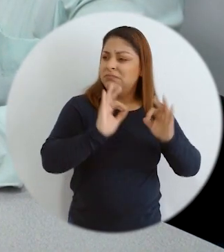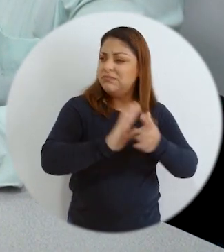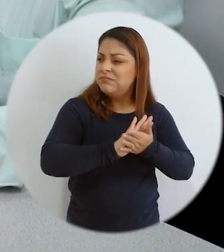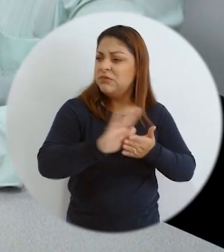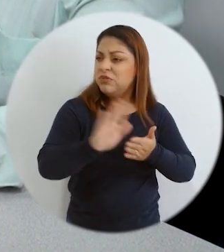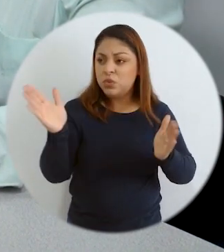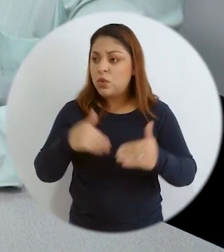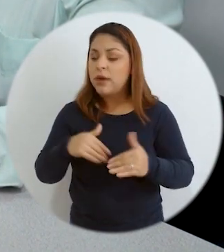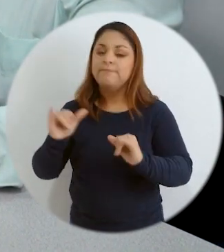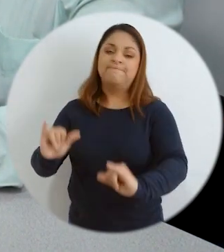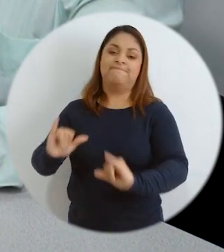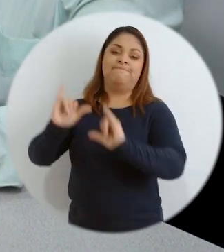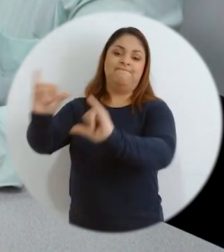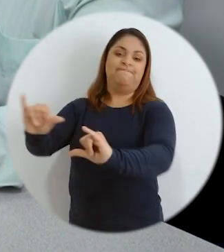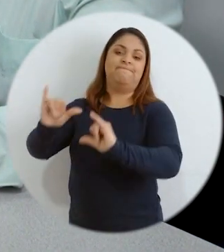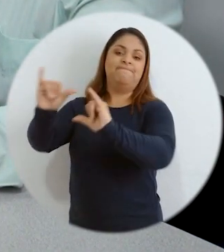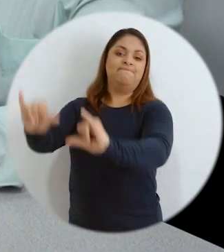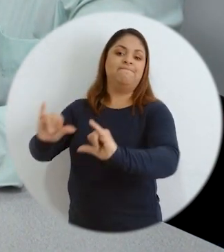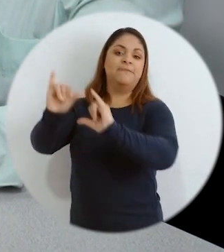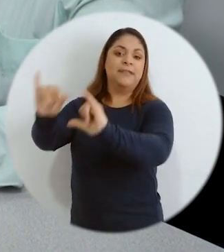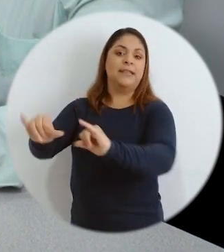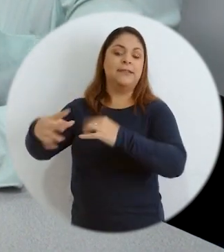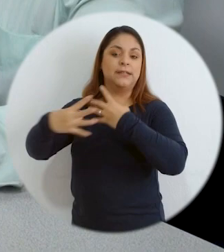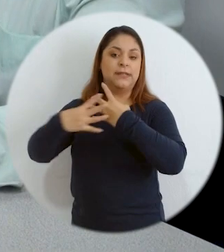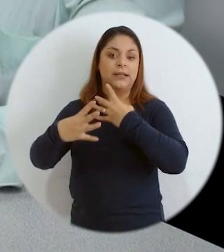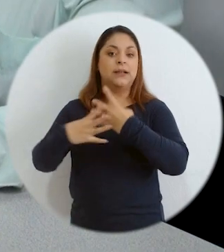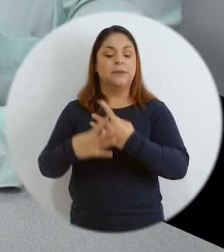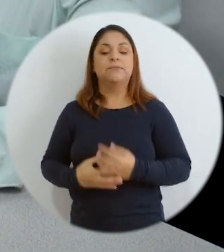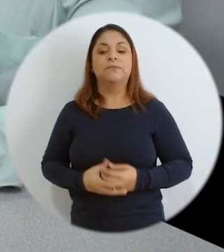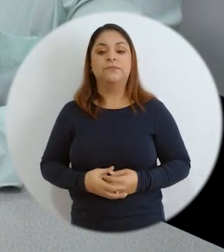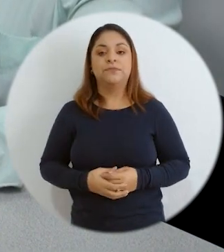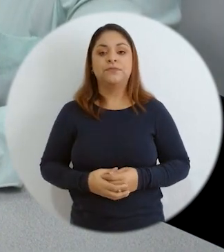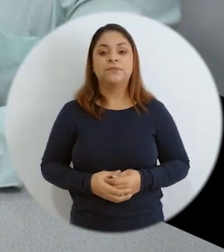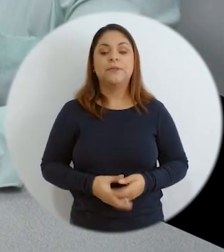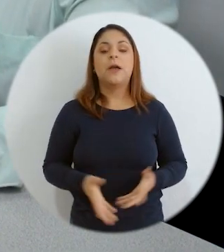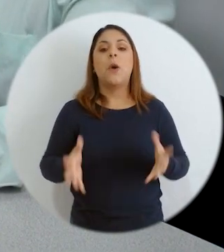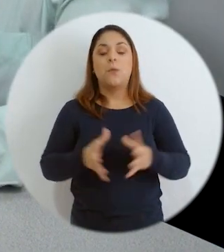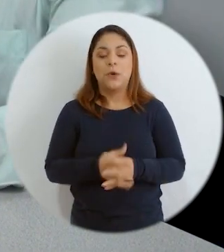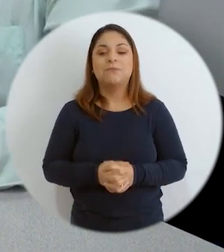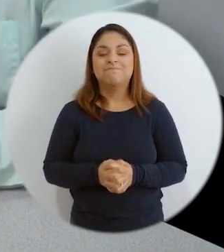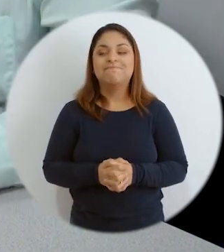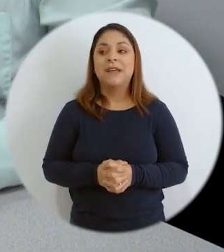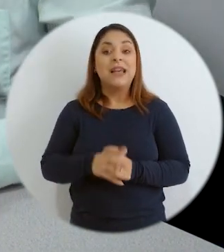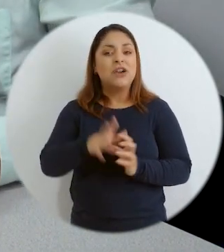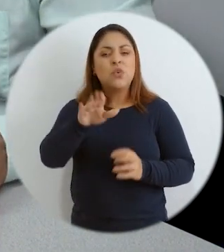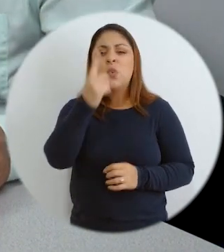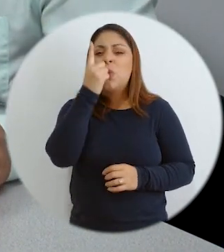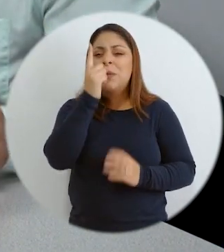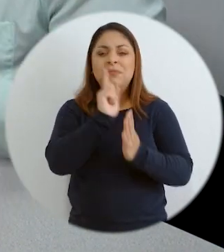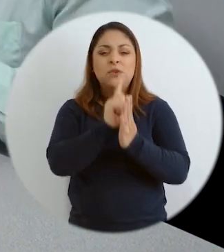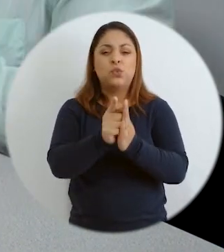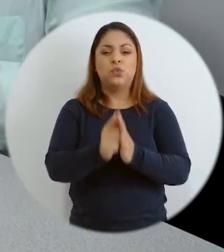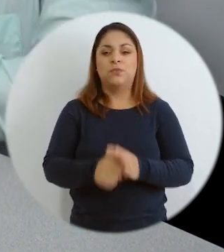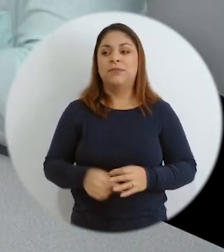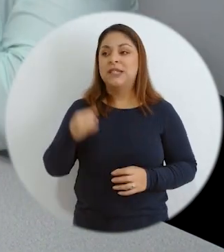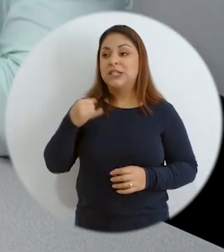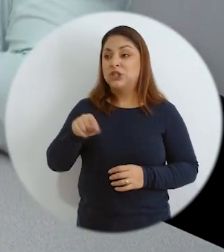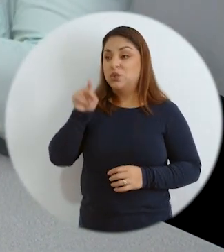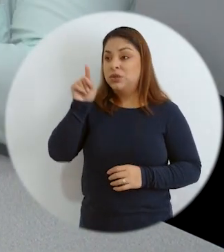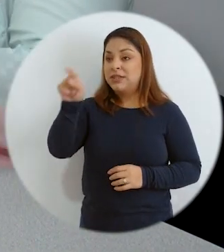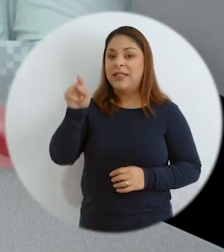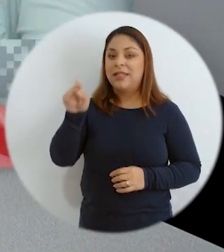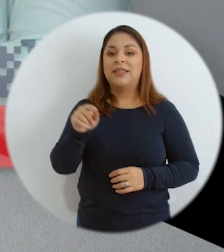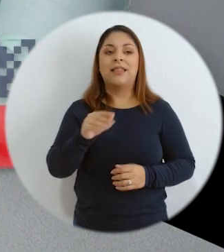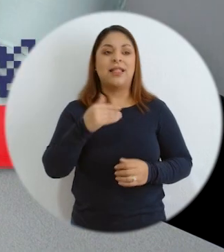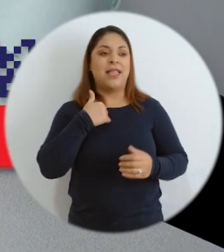comunidad, entonces es más probable que se dicten medidas de carcelización, es decir, de privación de libertad. Claro. Don Pablo, en un minuto, si